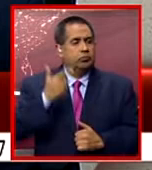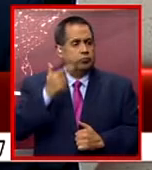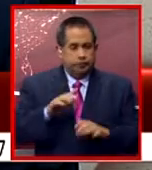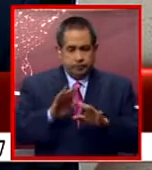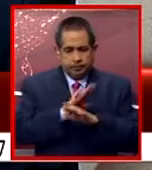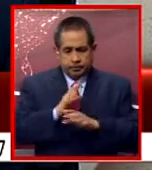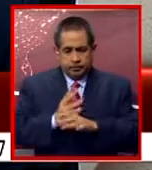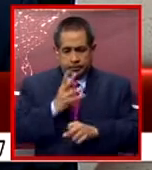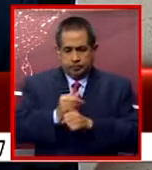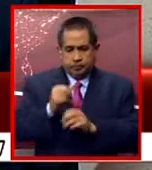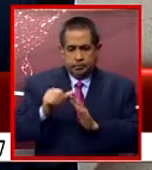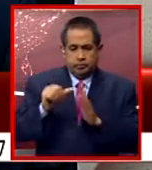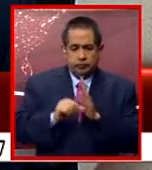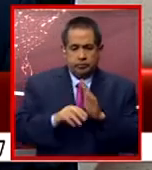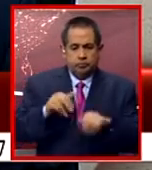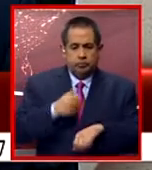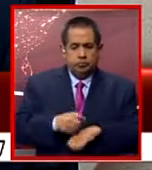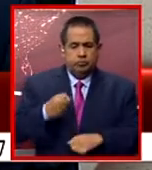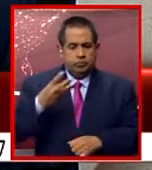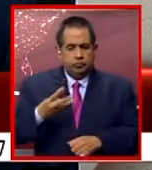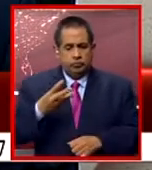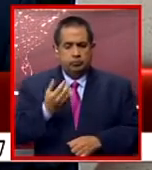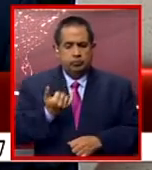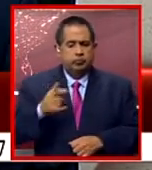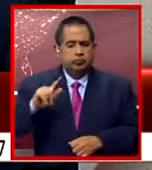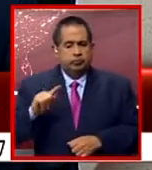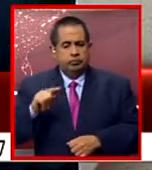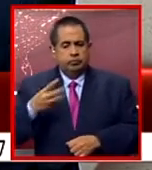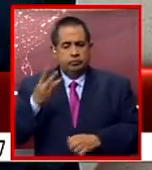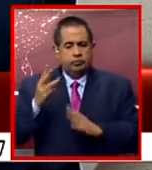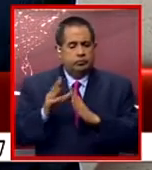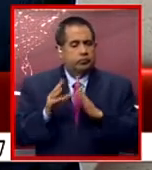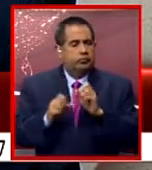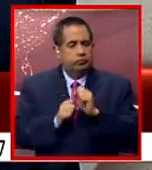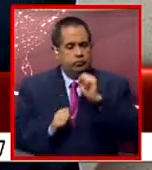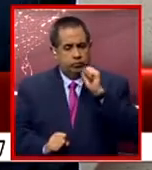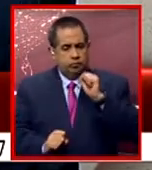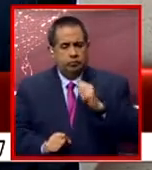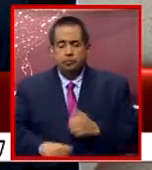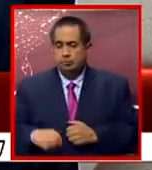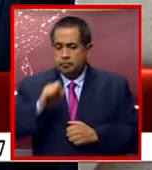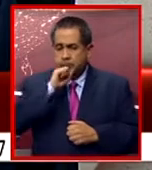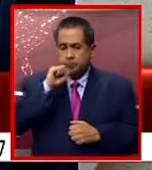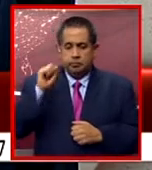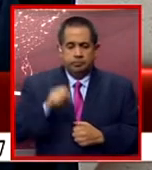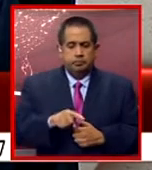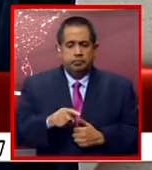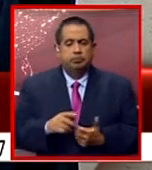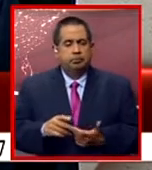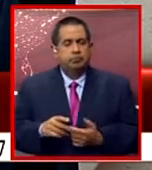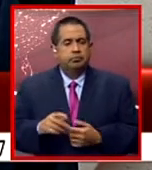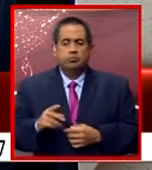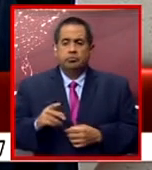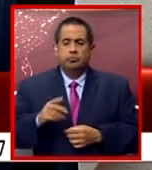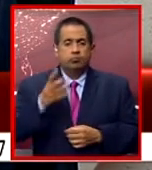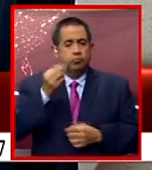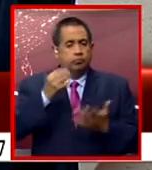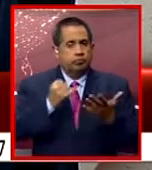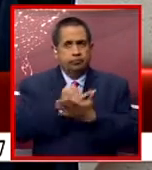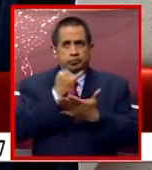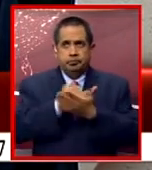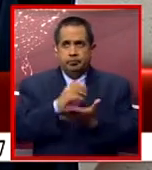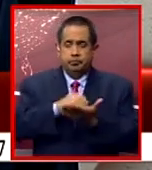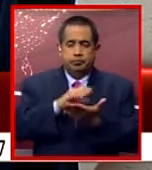modificación del artículo 3º y el artículo 73 de la Carta Magna. También en 9 decretos,